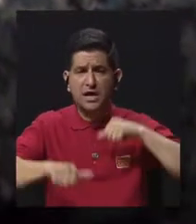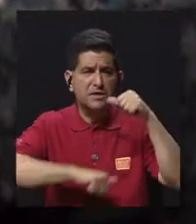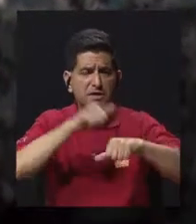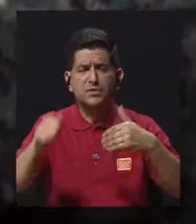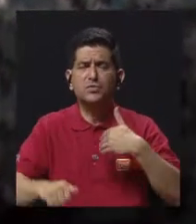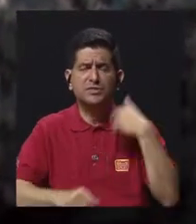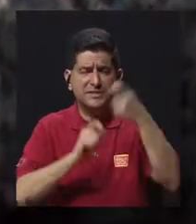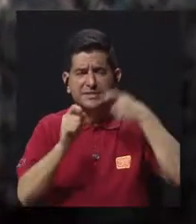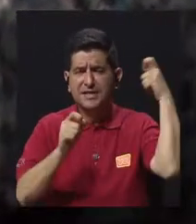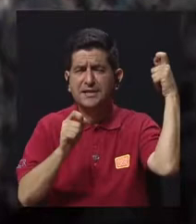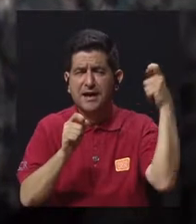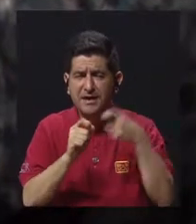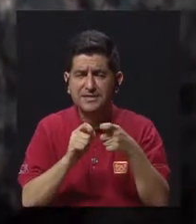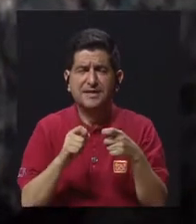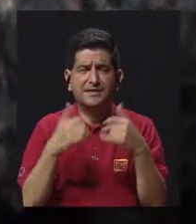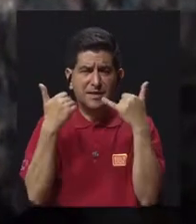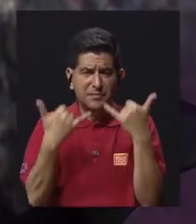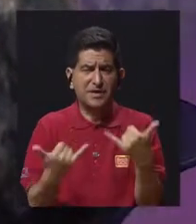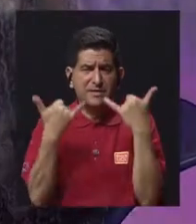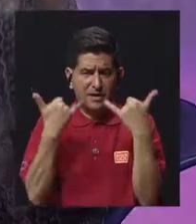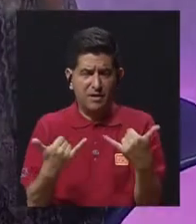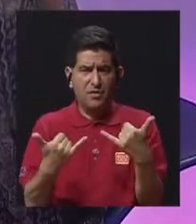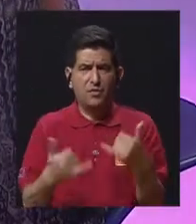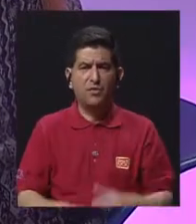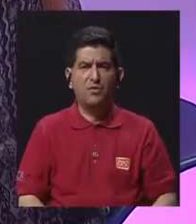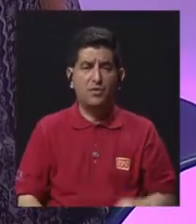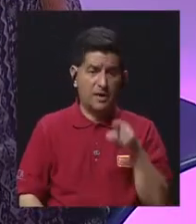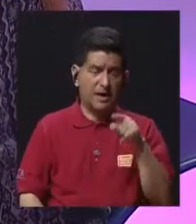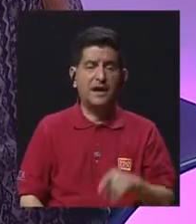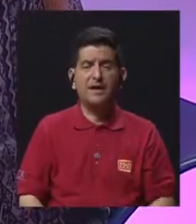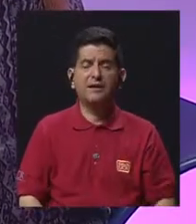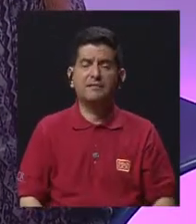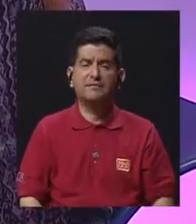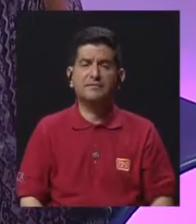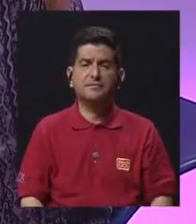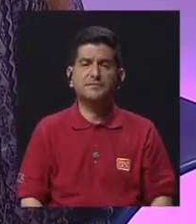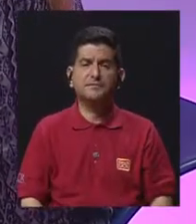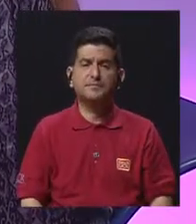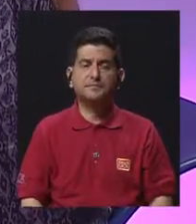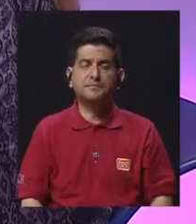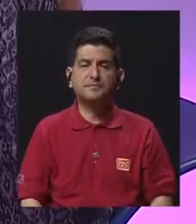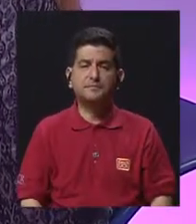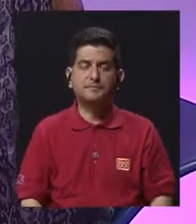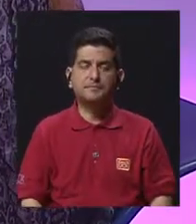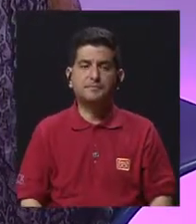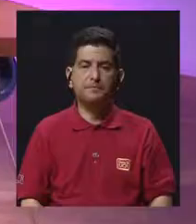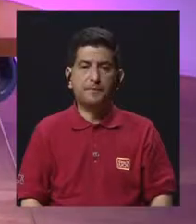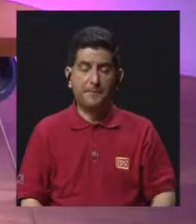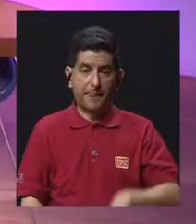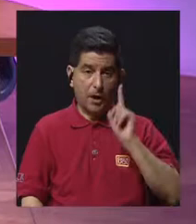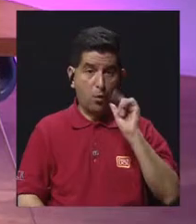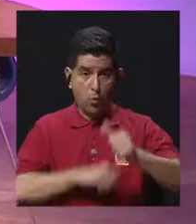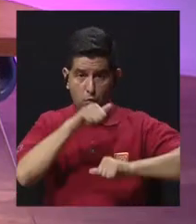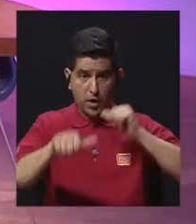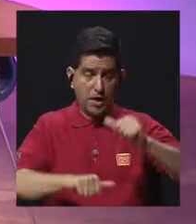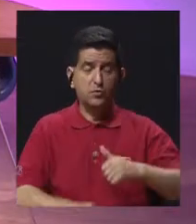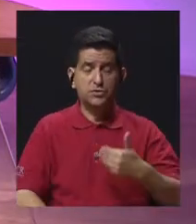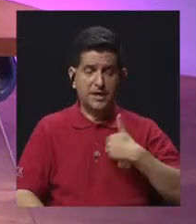la demanda y las luchas que ustedes están llevando a cabo en el Aguán. Sí,